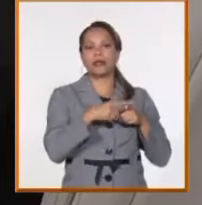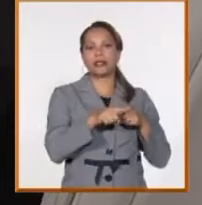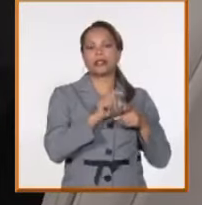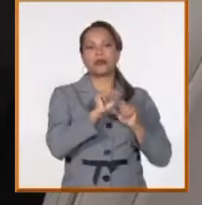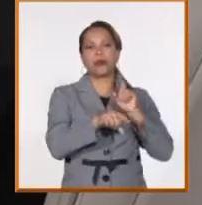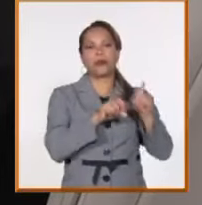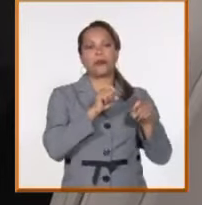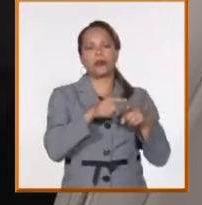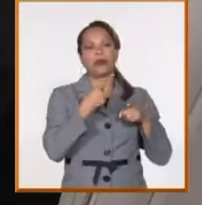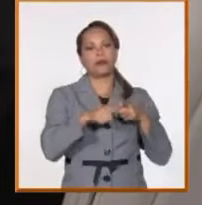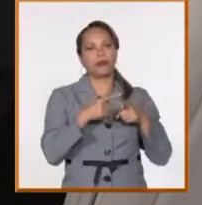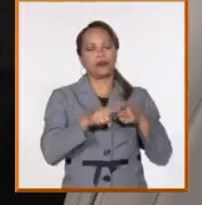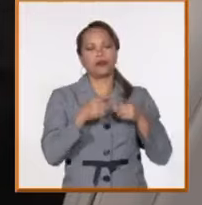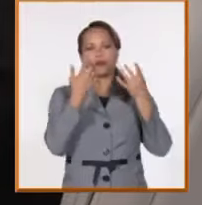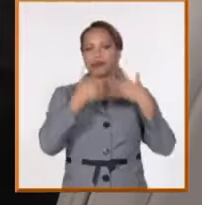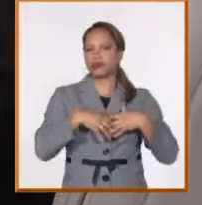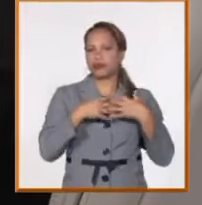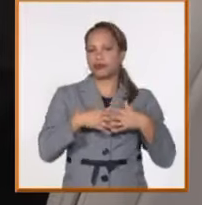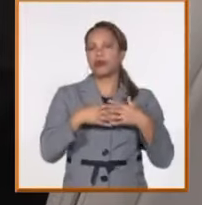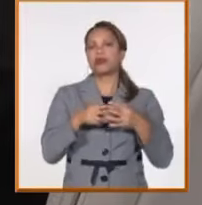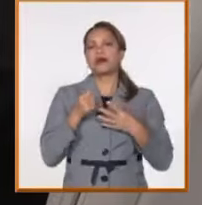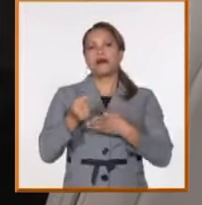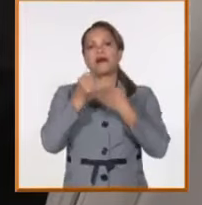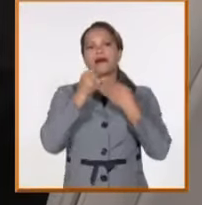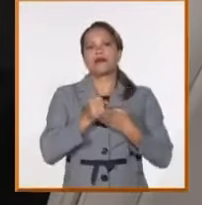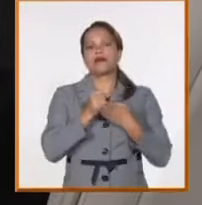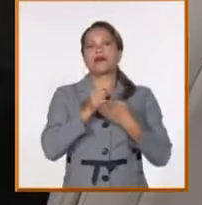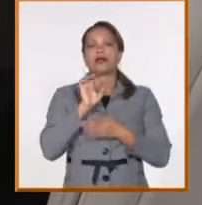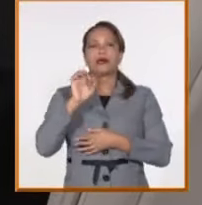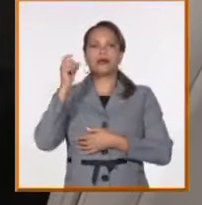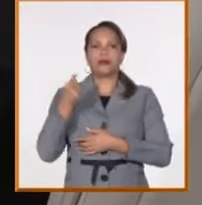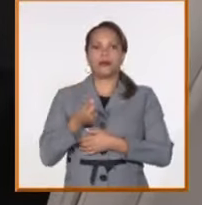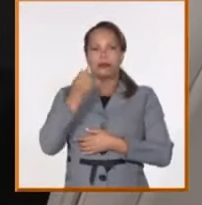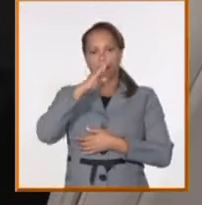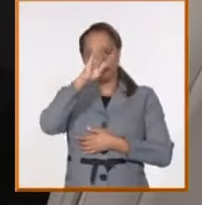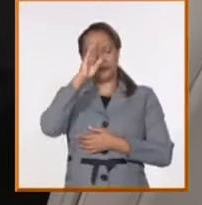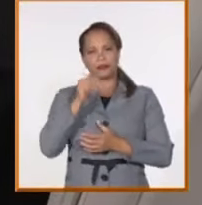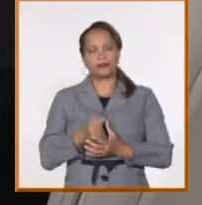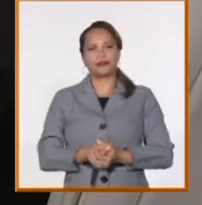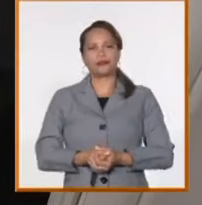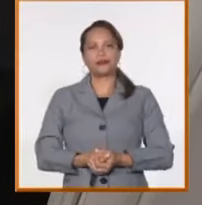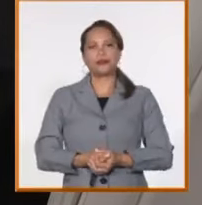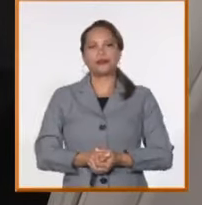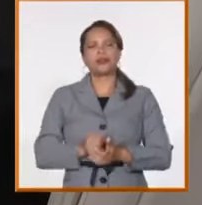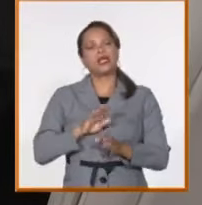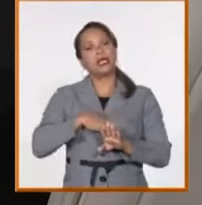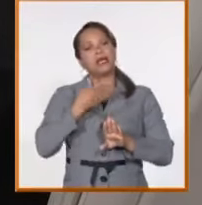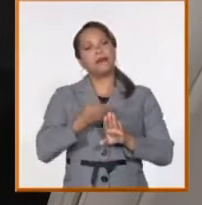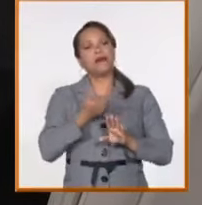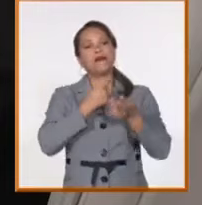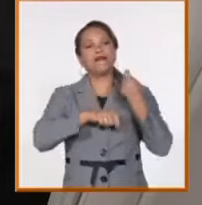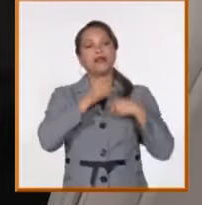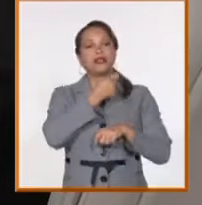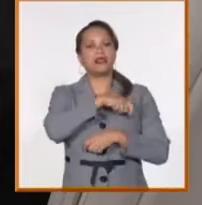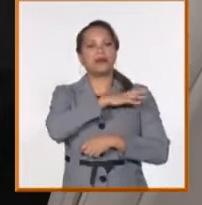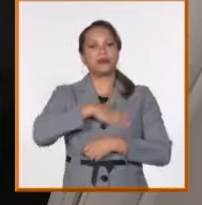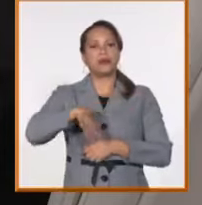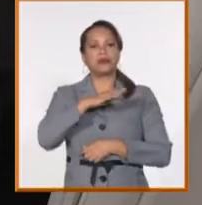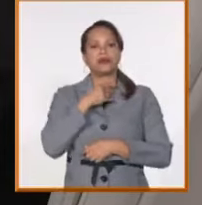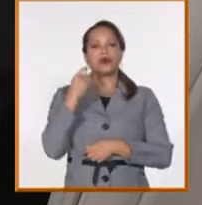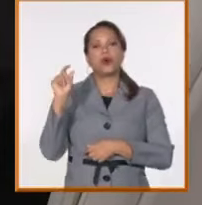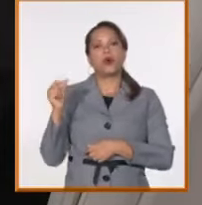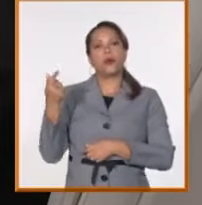asegurar producciones que eh se llevan entonces después a la venta a la población ya con con un precio